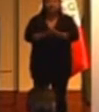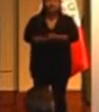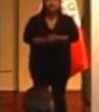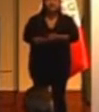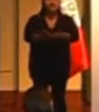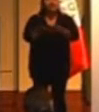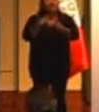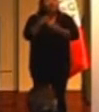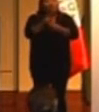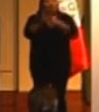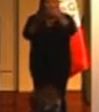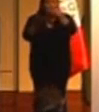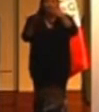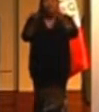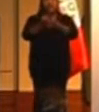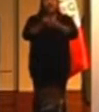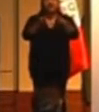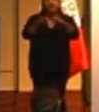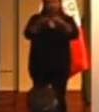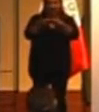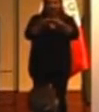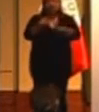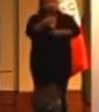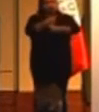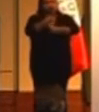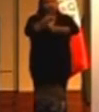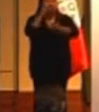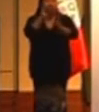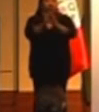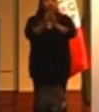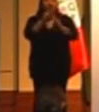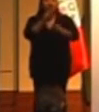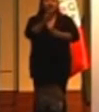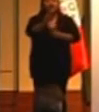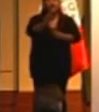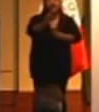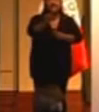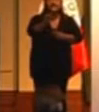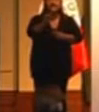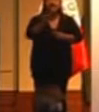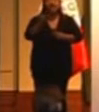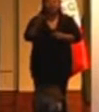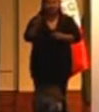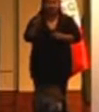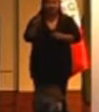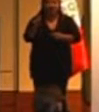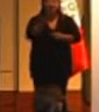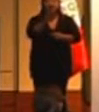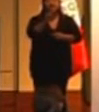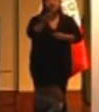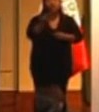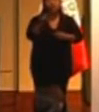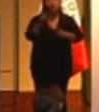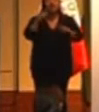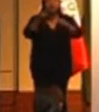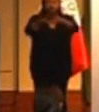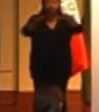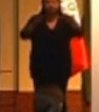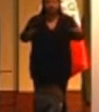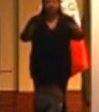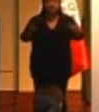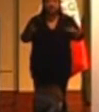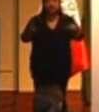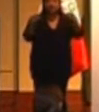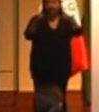Tenemos otras novedades online que estamos trabajando, como por ejemplo son las reservas virtuales de espacios deportivos en las canchas de tenis del centro